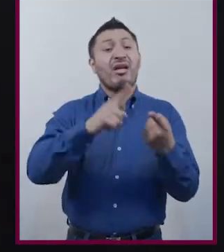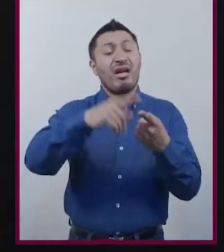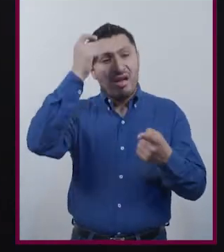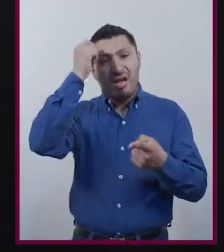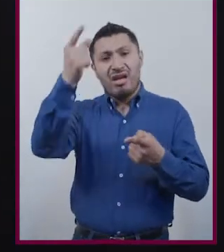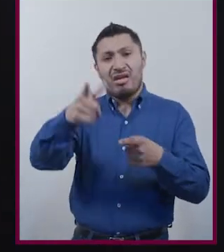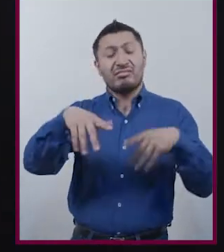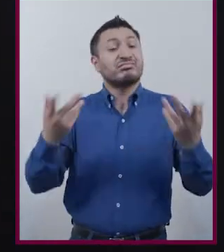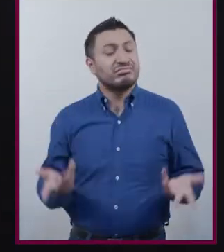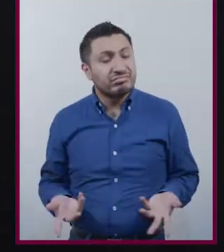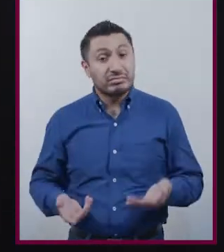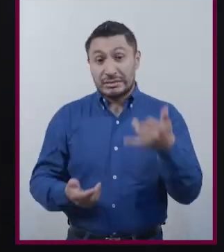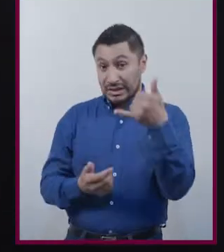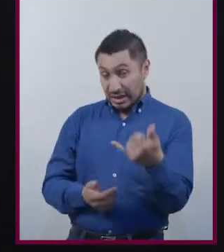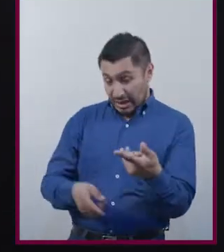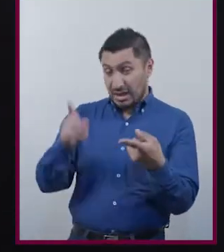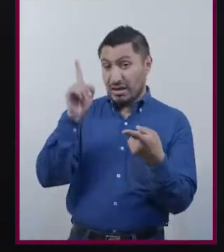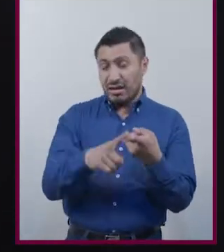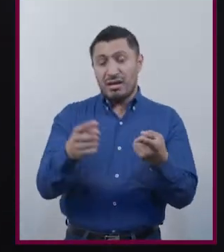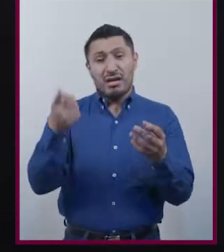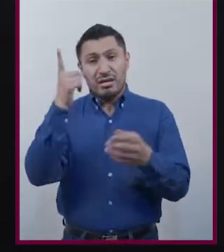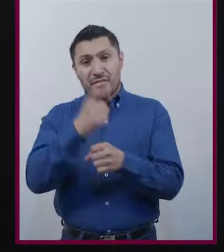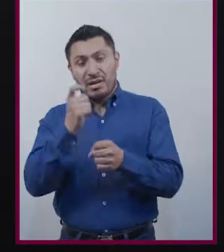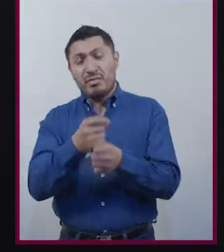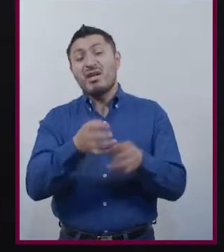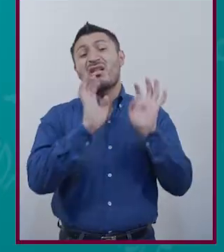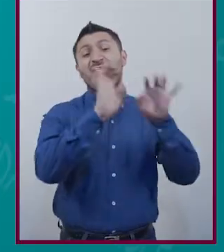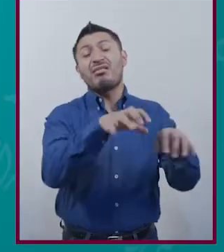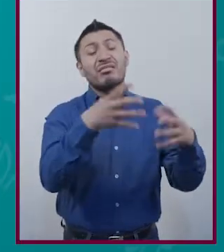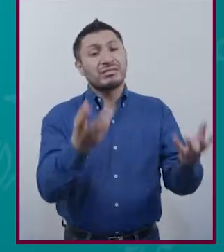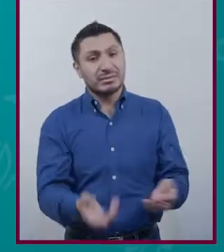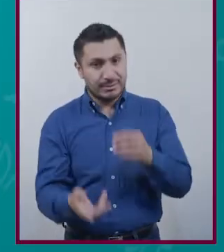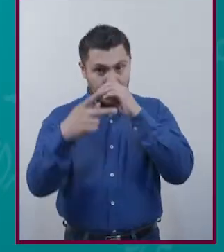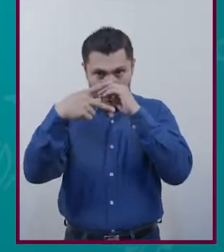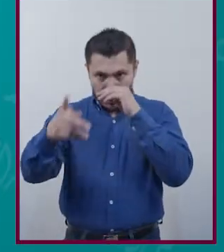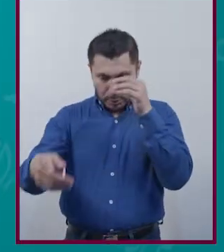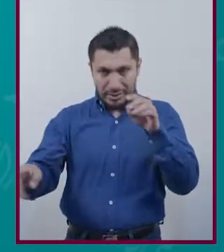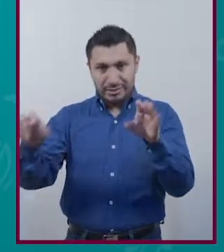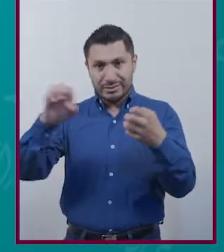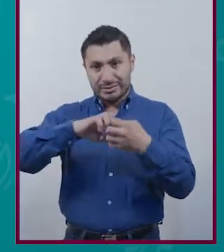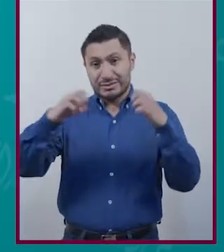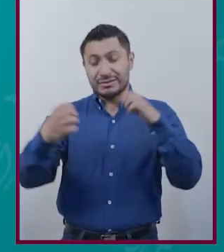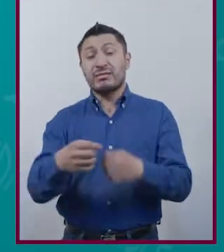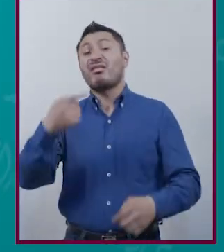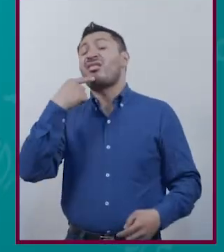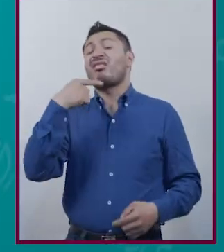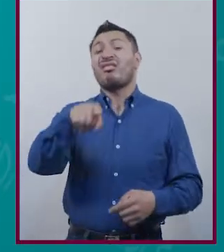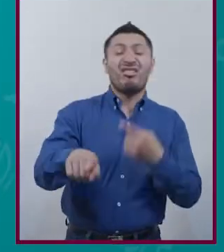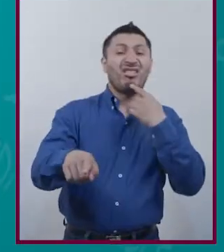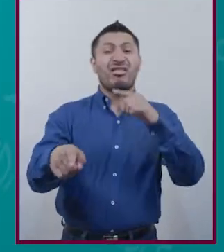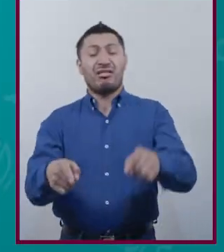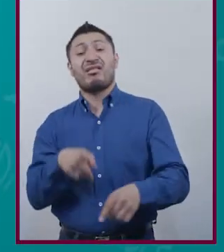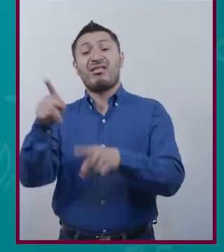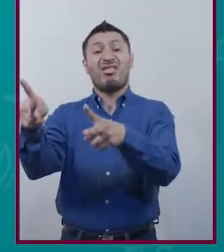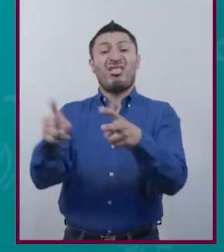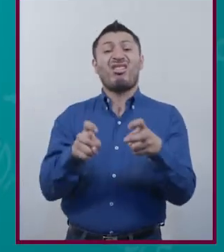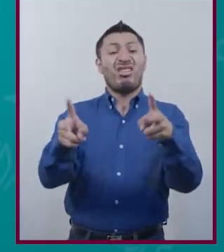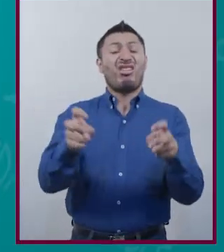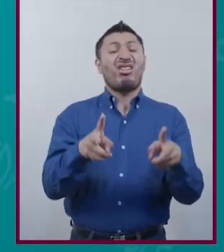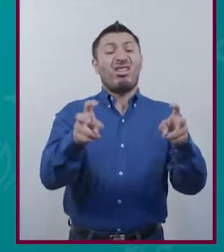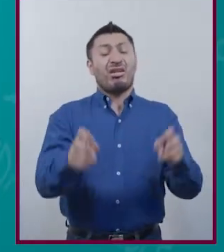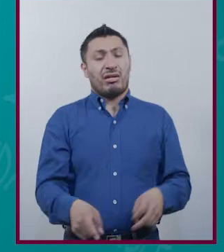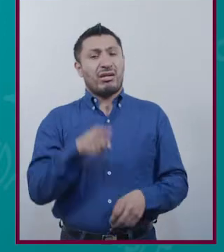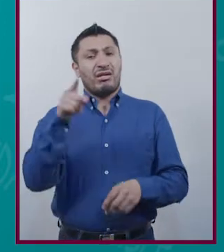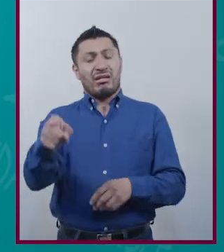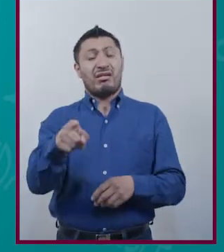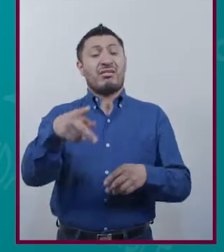teléfono y quién ingresó primero la patente. Sus oponentes acusaron a Graham Bell de plagio y de conseguir que